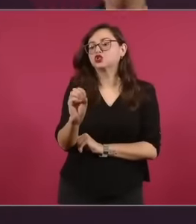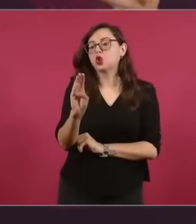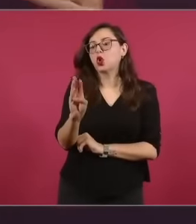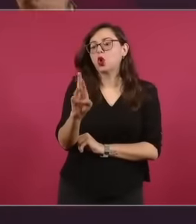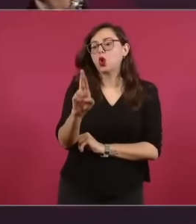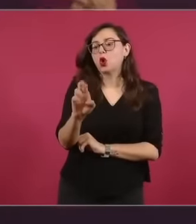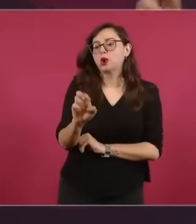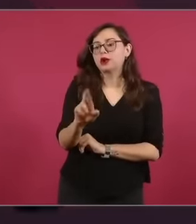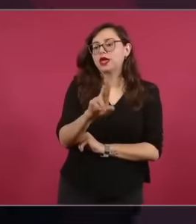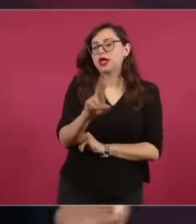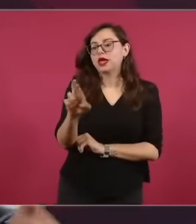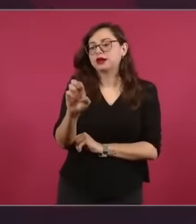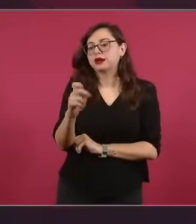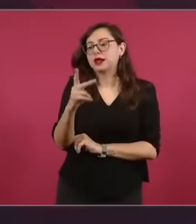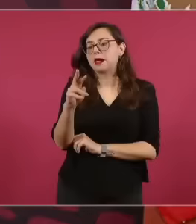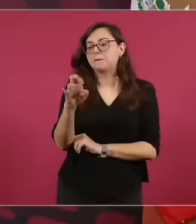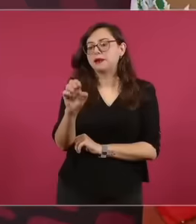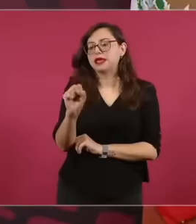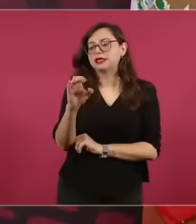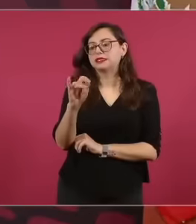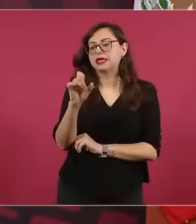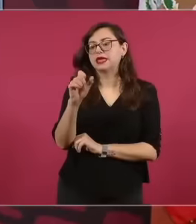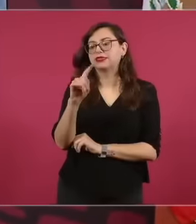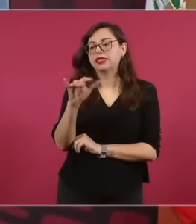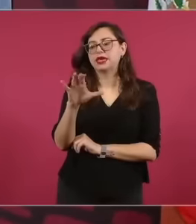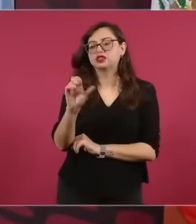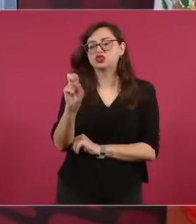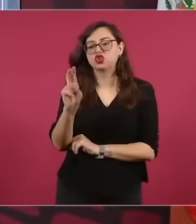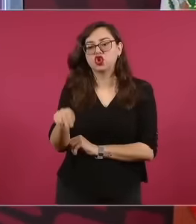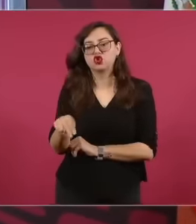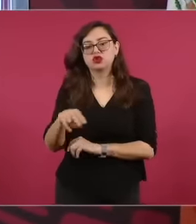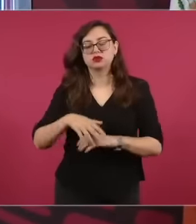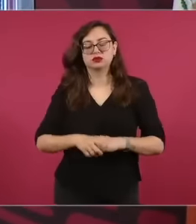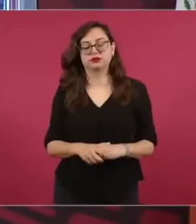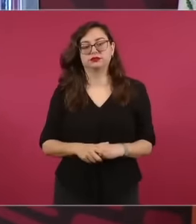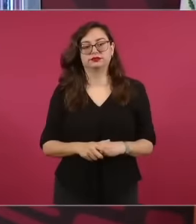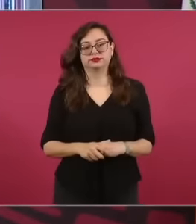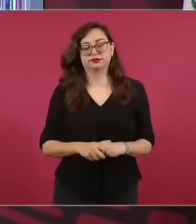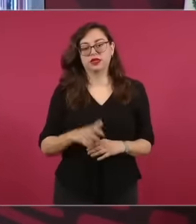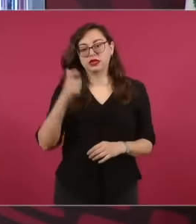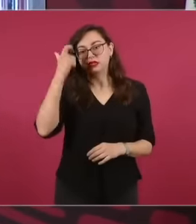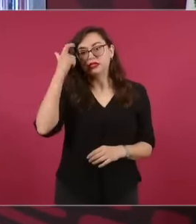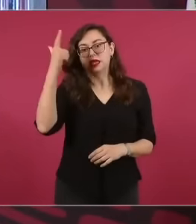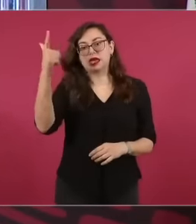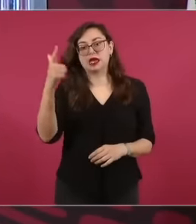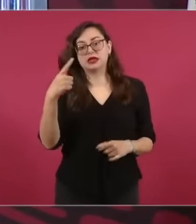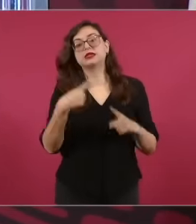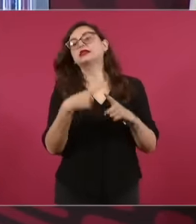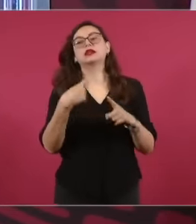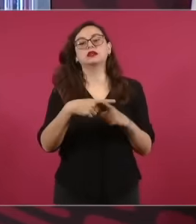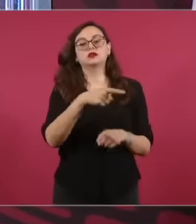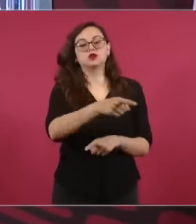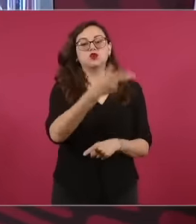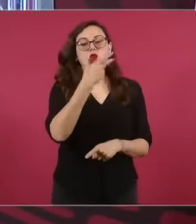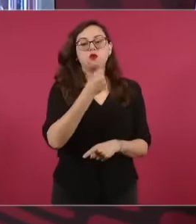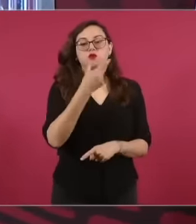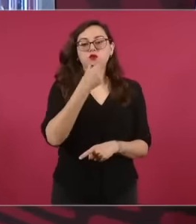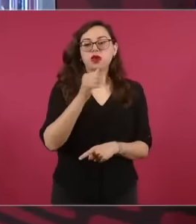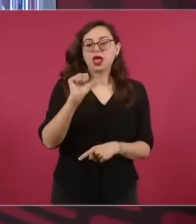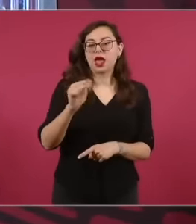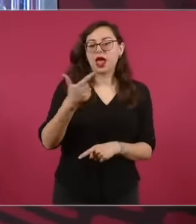se fue de vacaciones, un intelectual orgánico, pero también